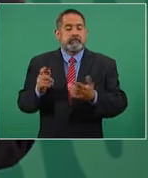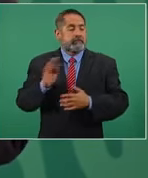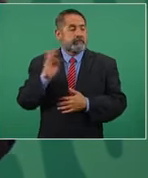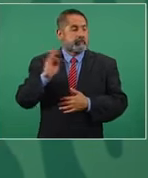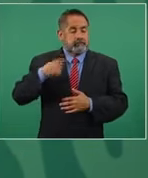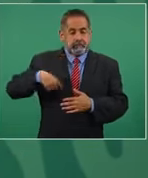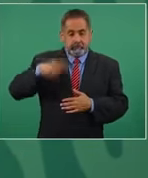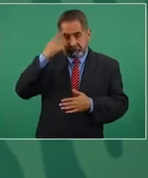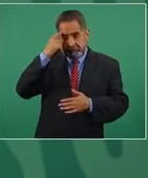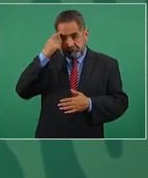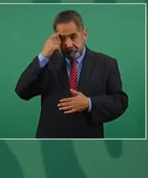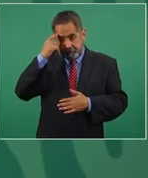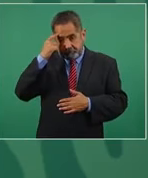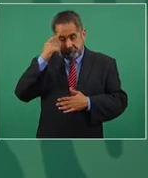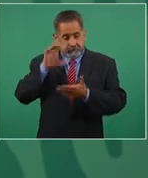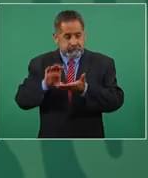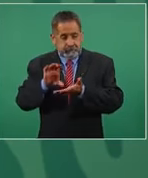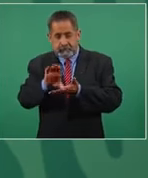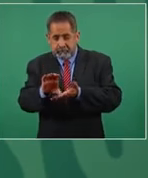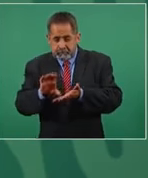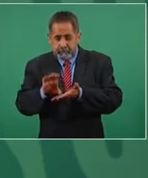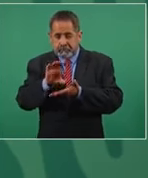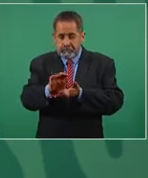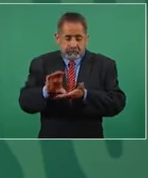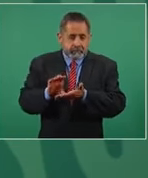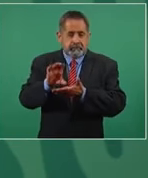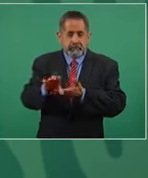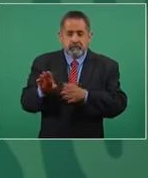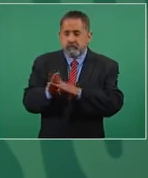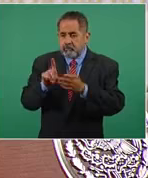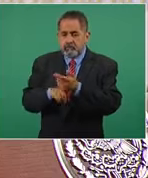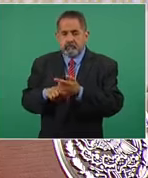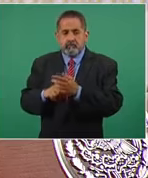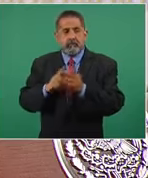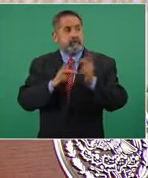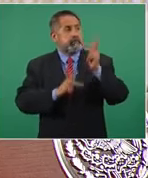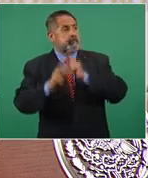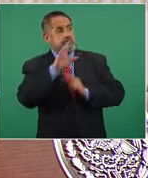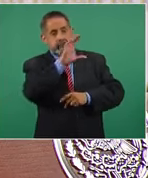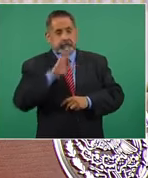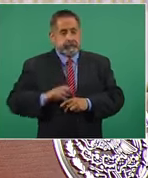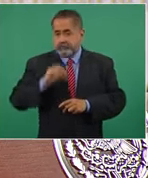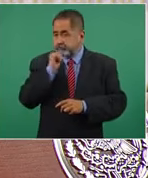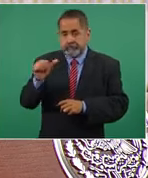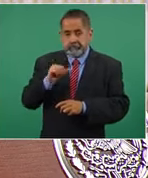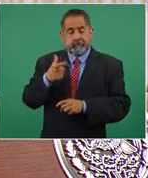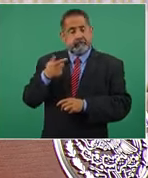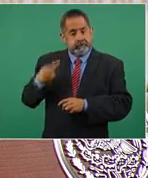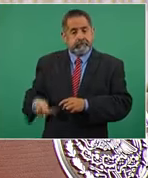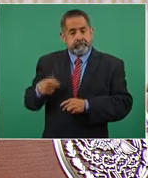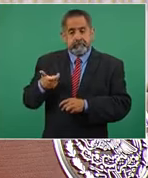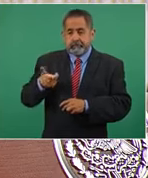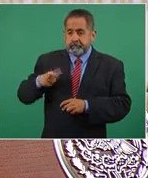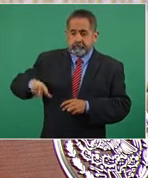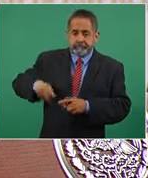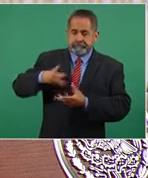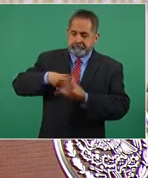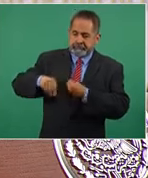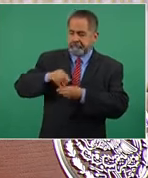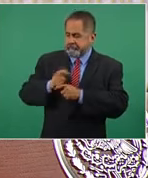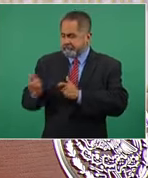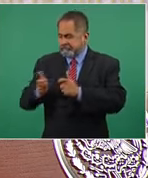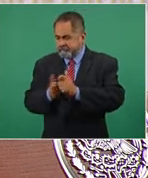estamos invirtiendo, no con crédito, con presupuesto público, se están